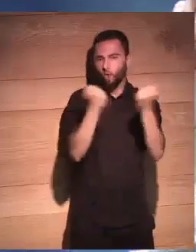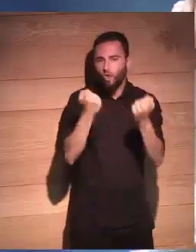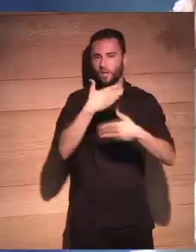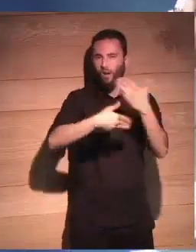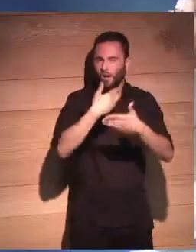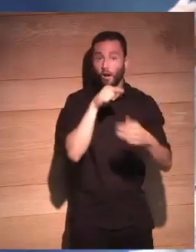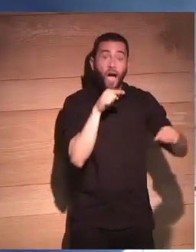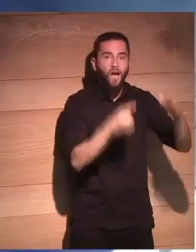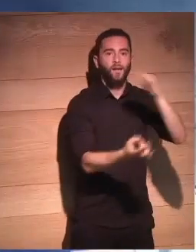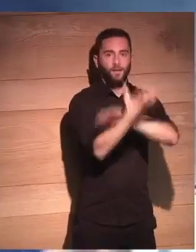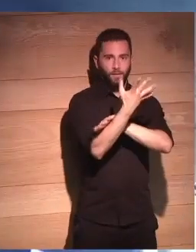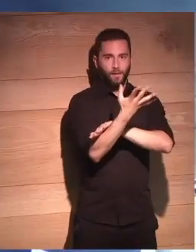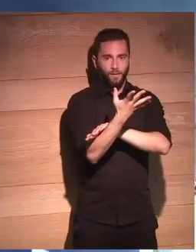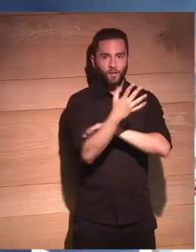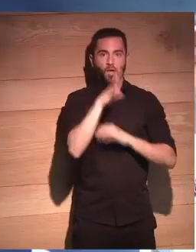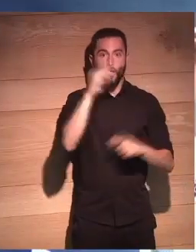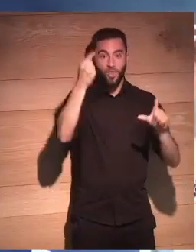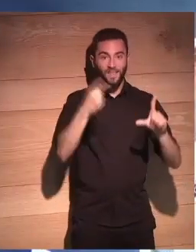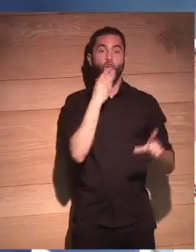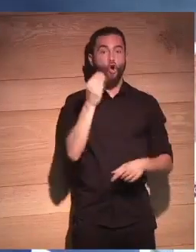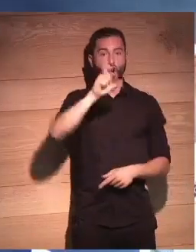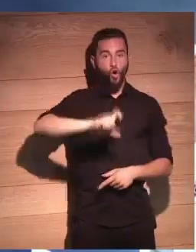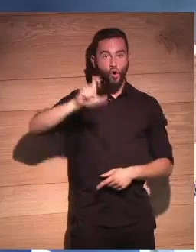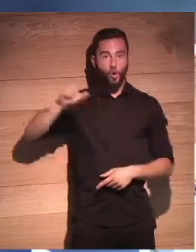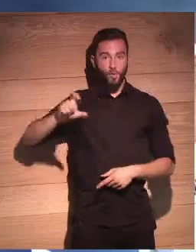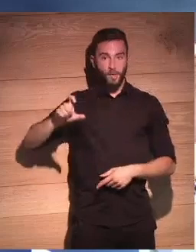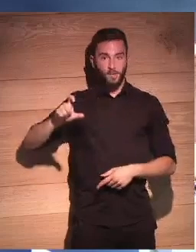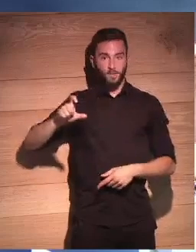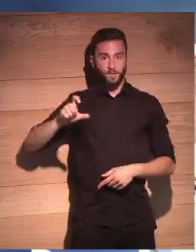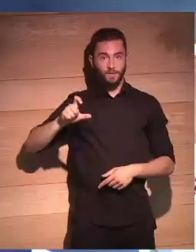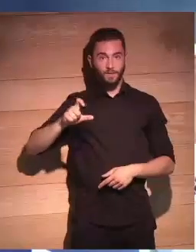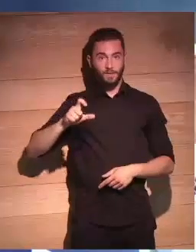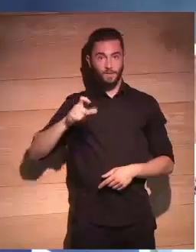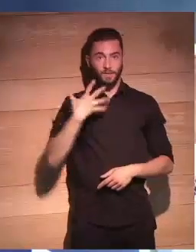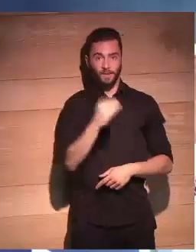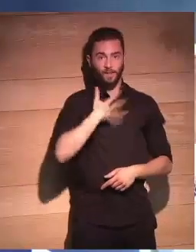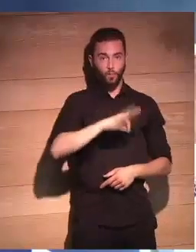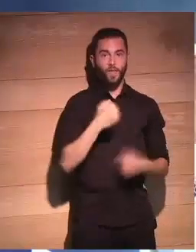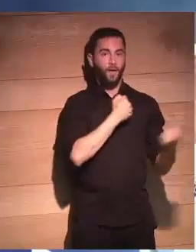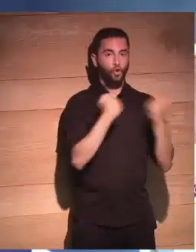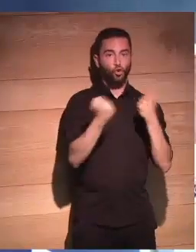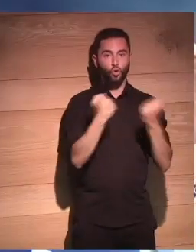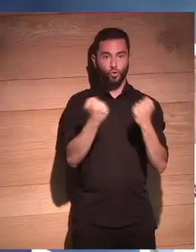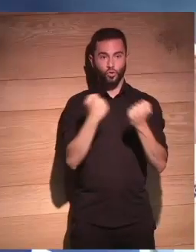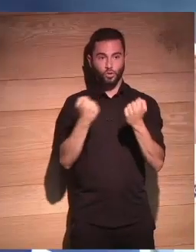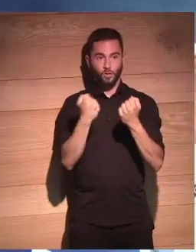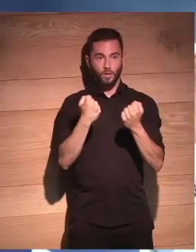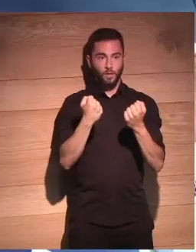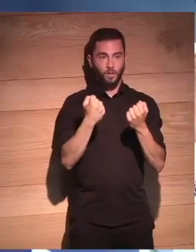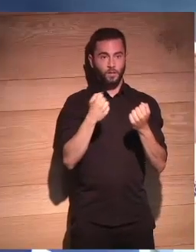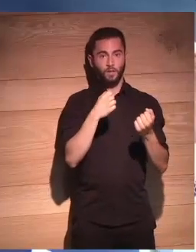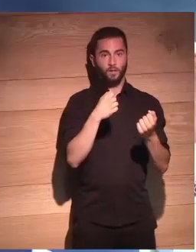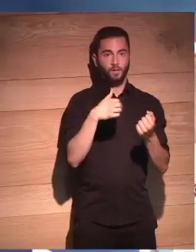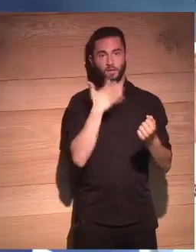¿no? Porque para que los diseñadores jóvenes pudieran entender lo que era manejar un auto con debilidades